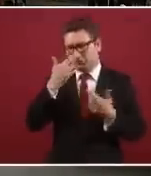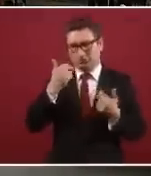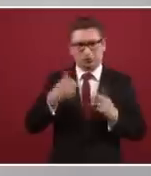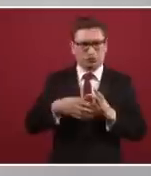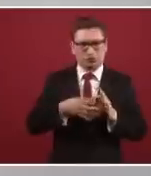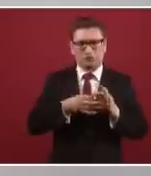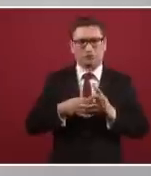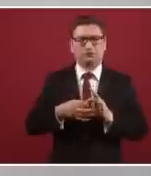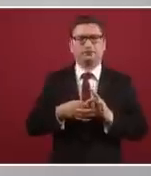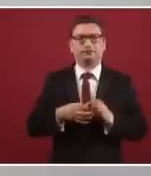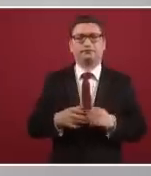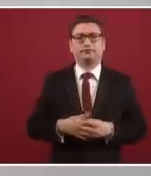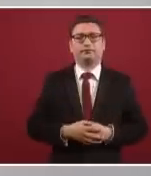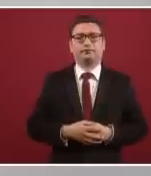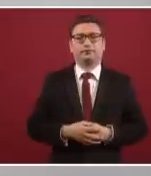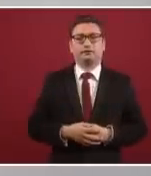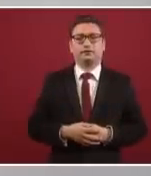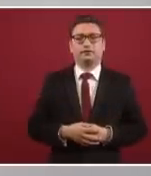Nuestros